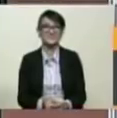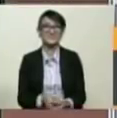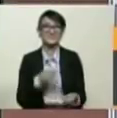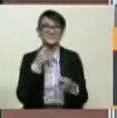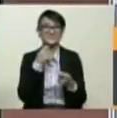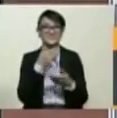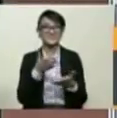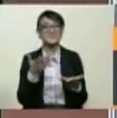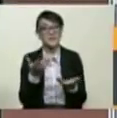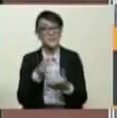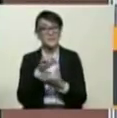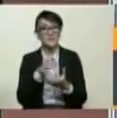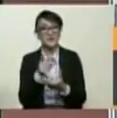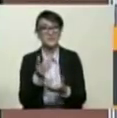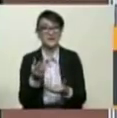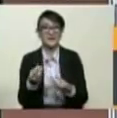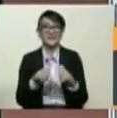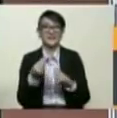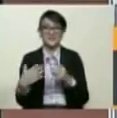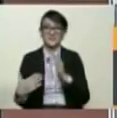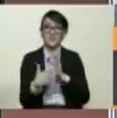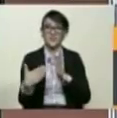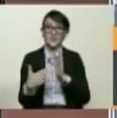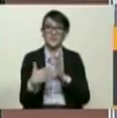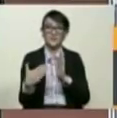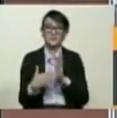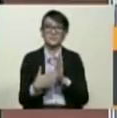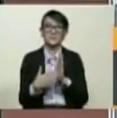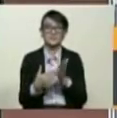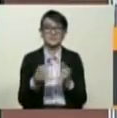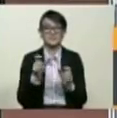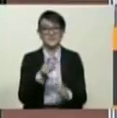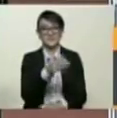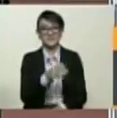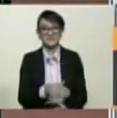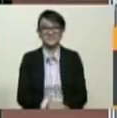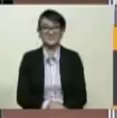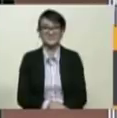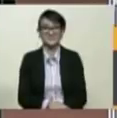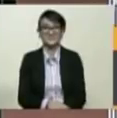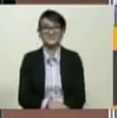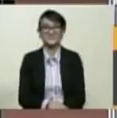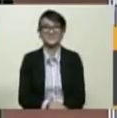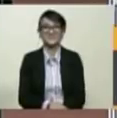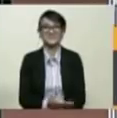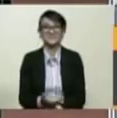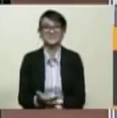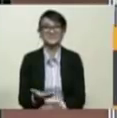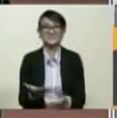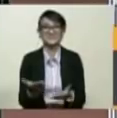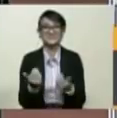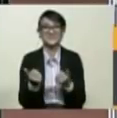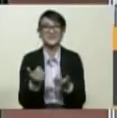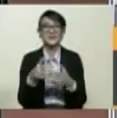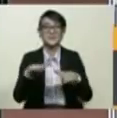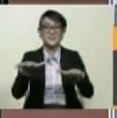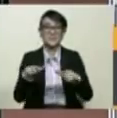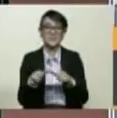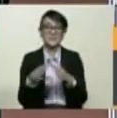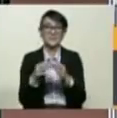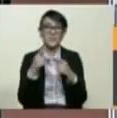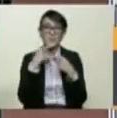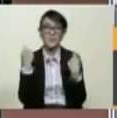está el problema acerca de la aseveración que hiciera el señor Henry Falcón. Nosotros vamos a solicitar que se convoque a los